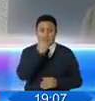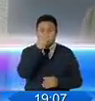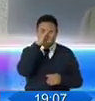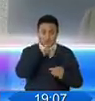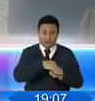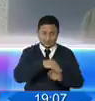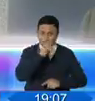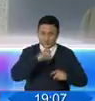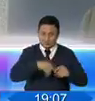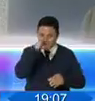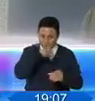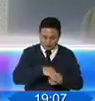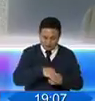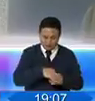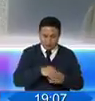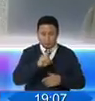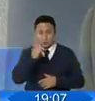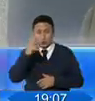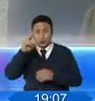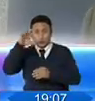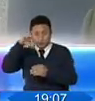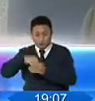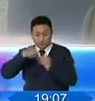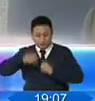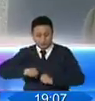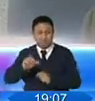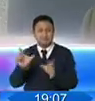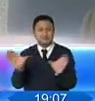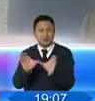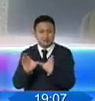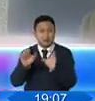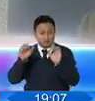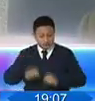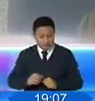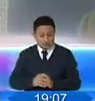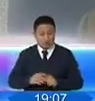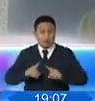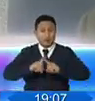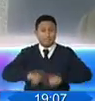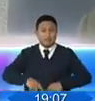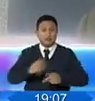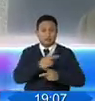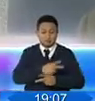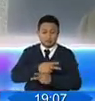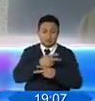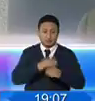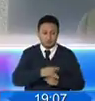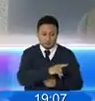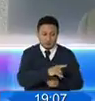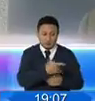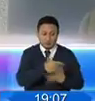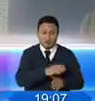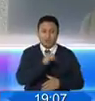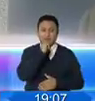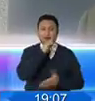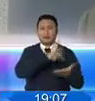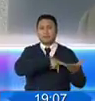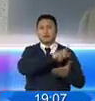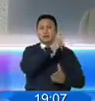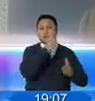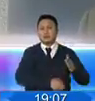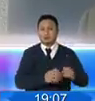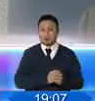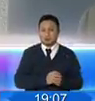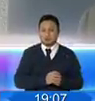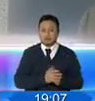primera vuelta, pero en esta segunda sí voté, voy a tener mi certificado, pero en el sistema del Consejo Nacional Electoral voy a tener pendiente esa multa. ¿Qué si es que en